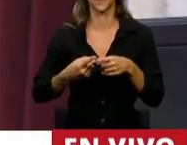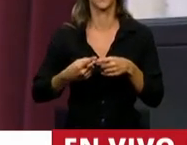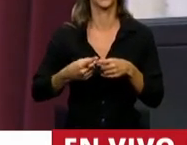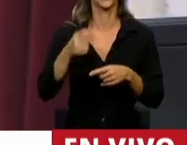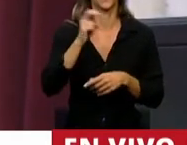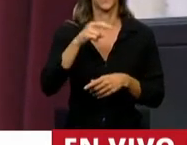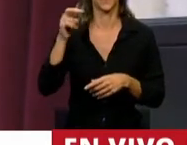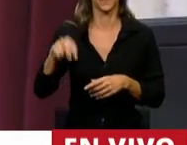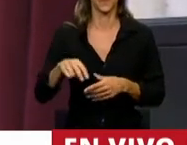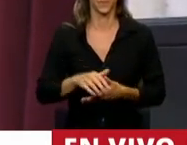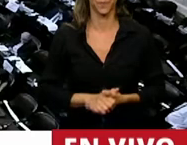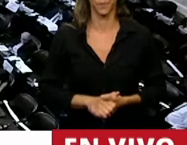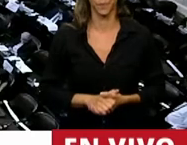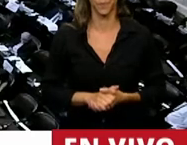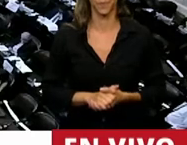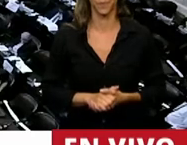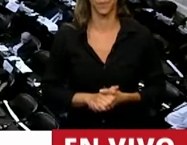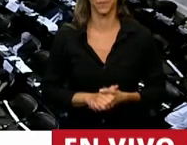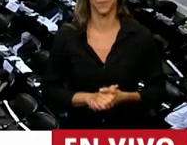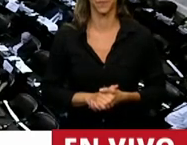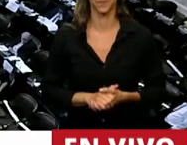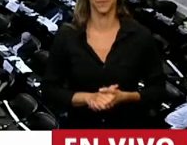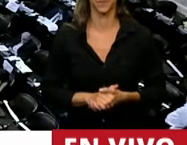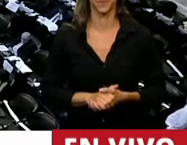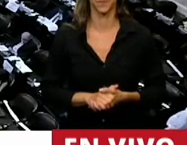Neuquino, provincia de Neuquén.